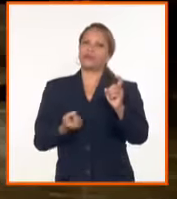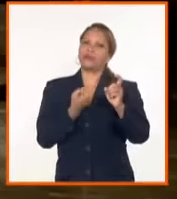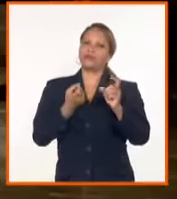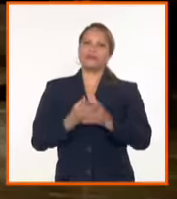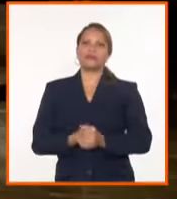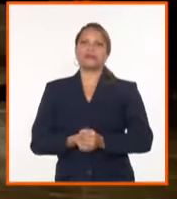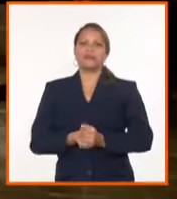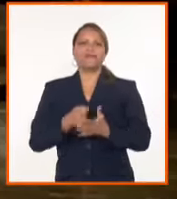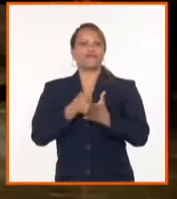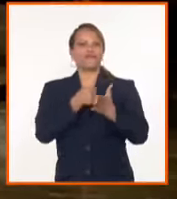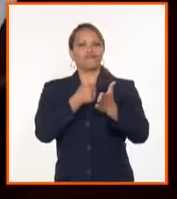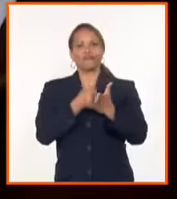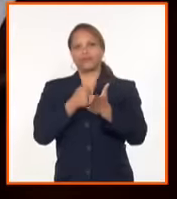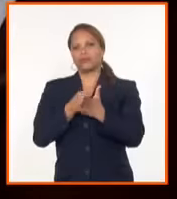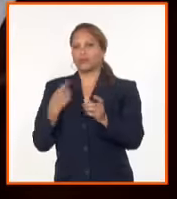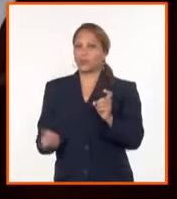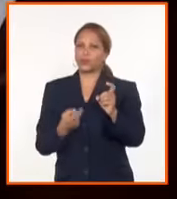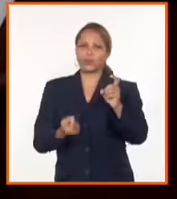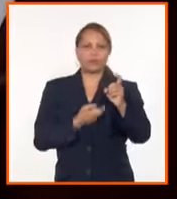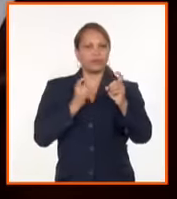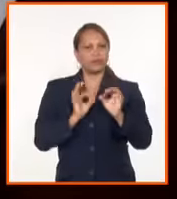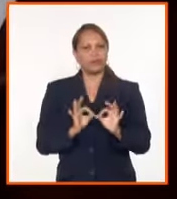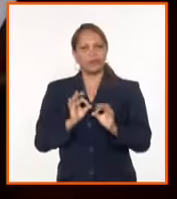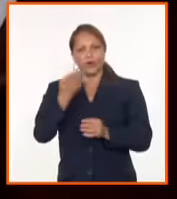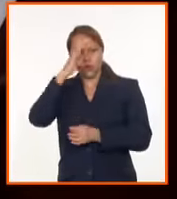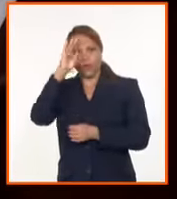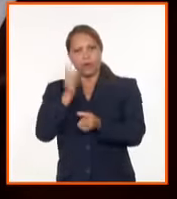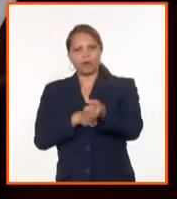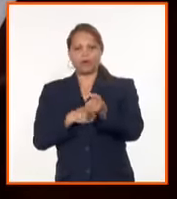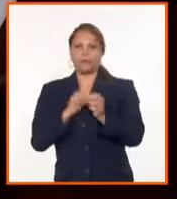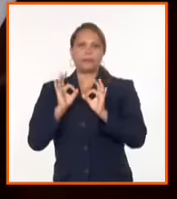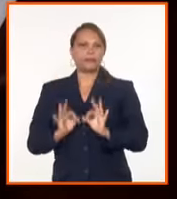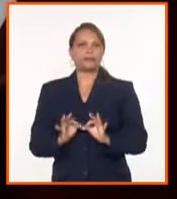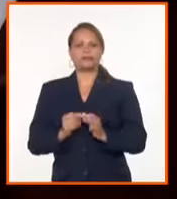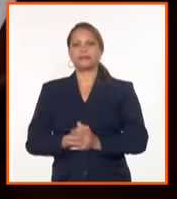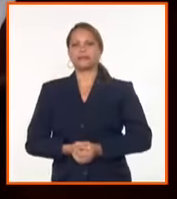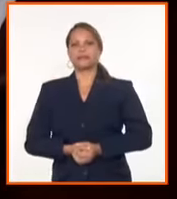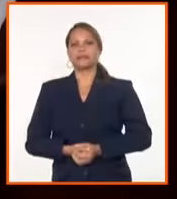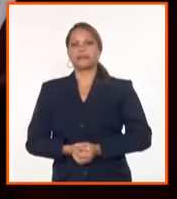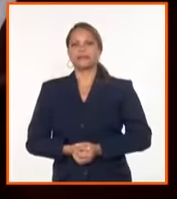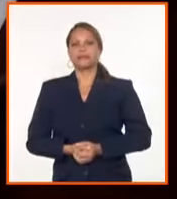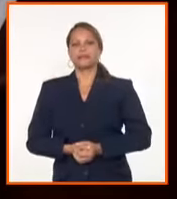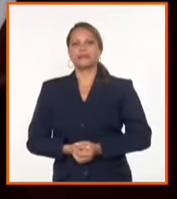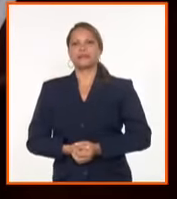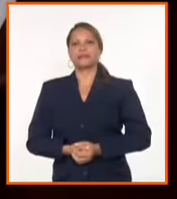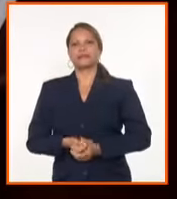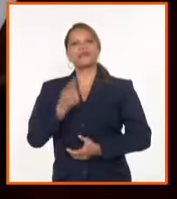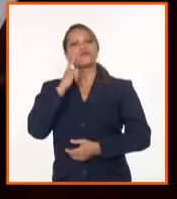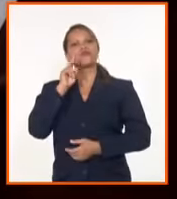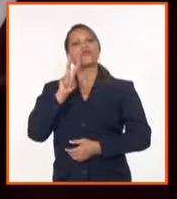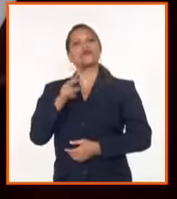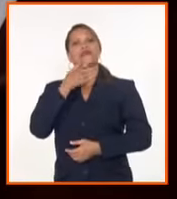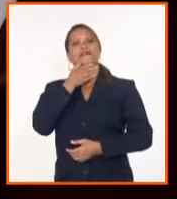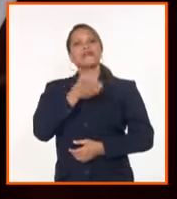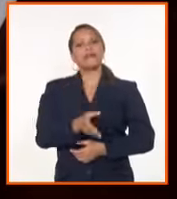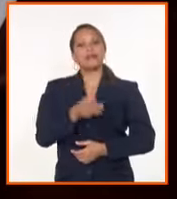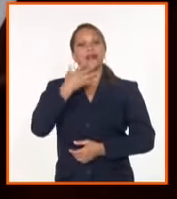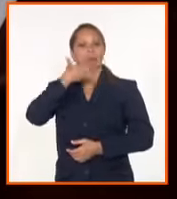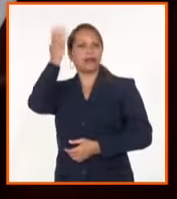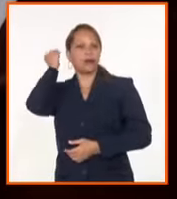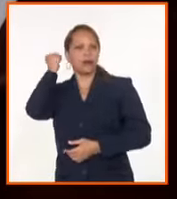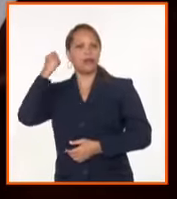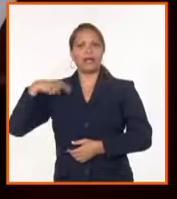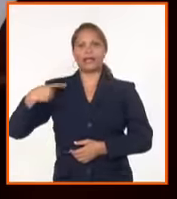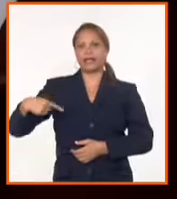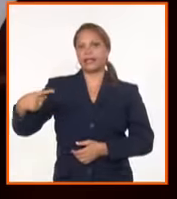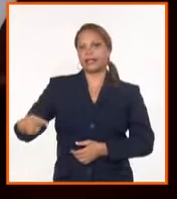de enfrentamiento a los desafíos. Enfrentamos los desafíos. Y vamos a Fidel y a Raúl, a su generación, a